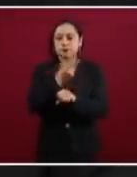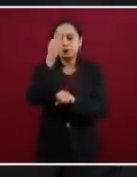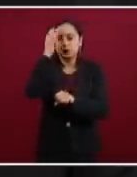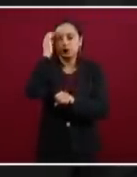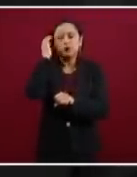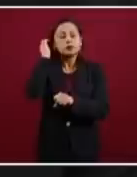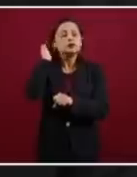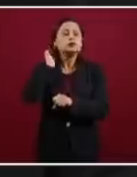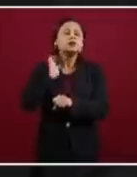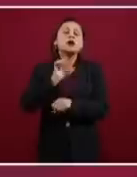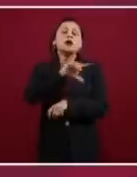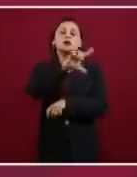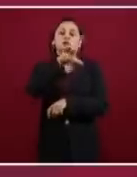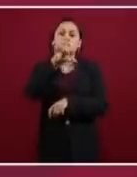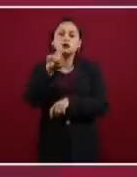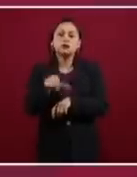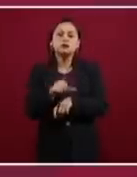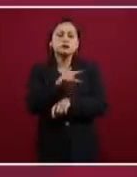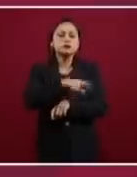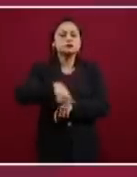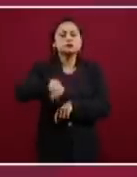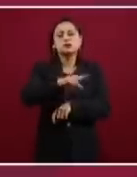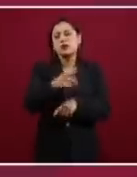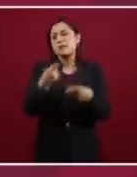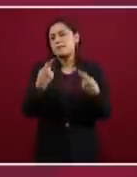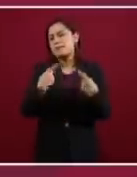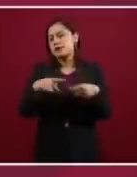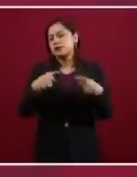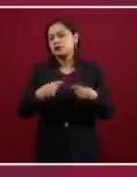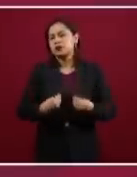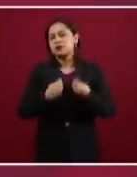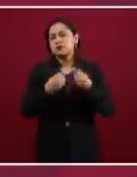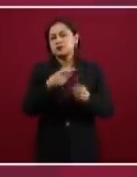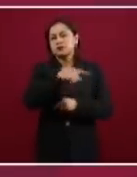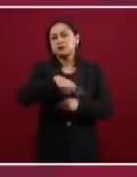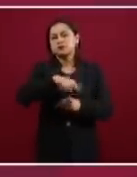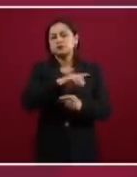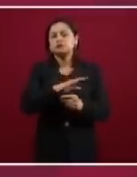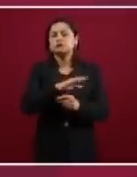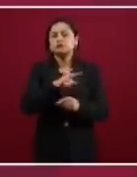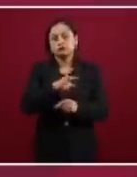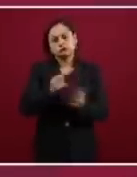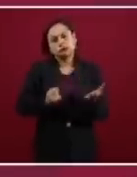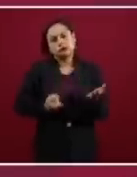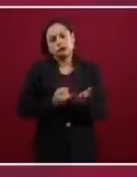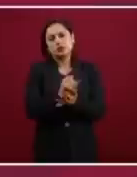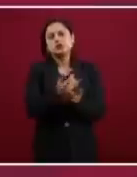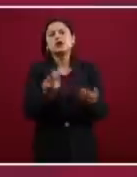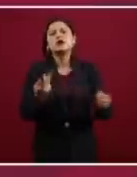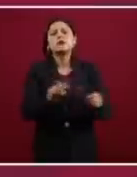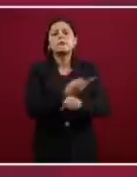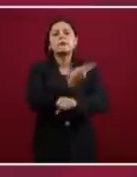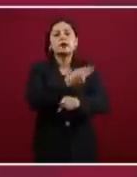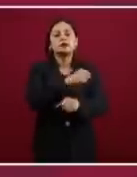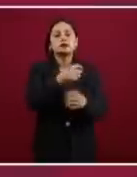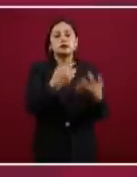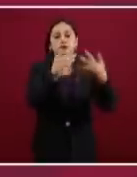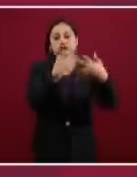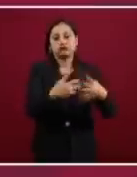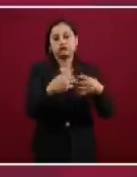los ciudadanos los que decidan sobre la planta todavía no